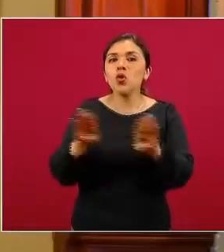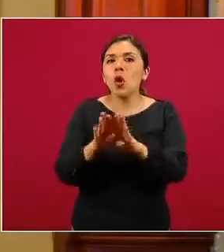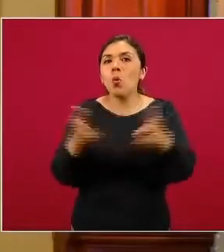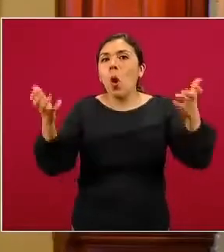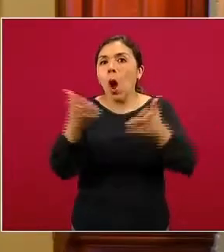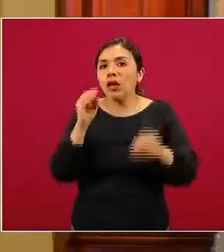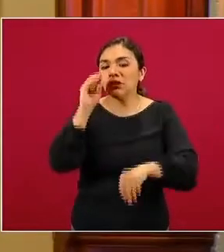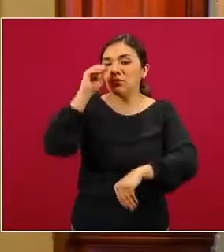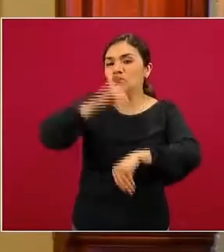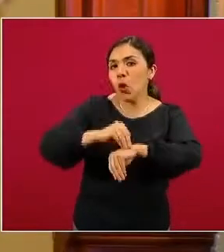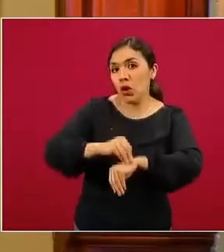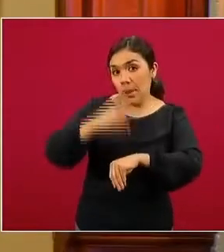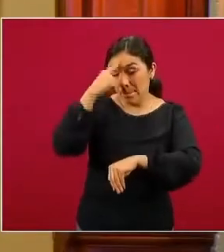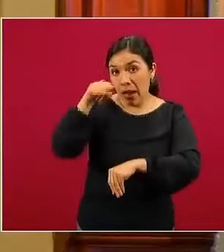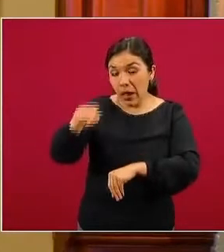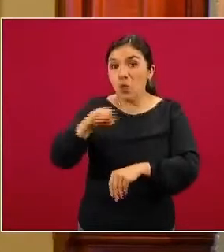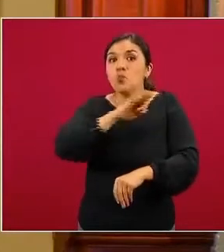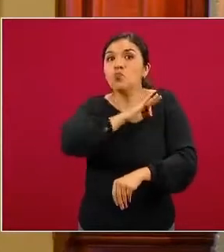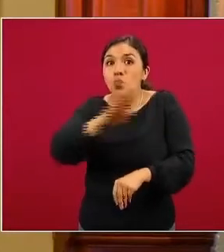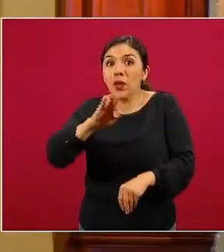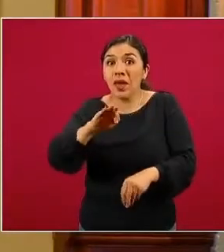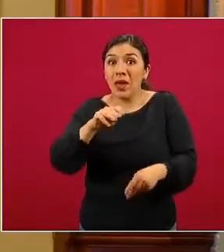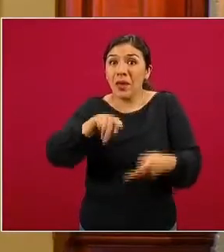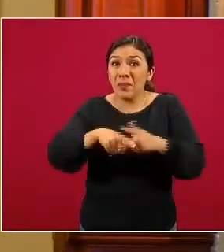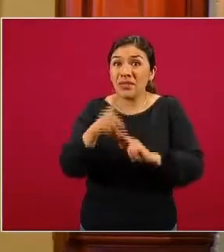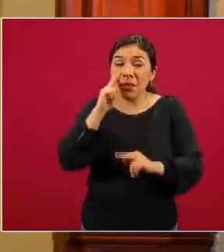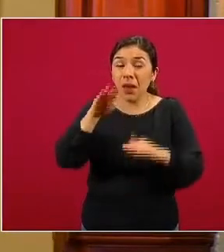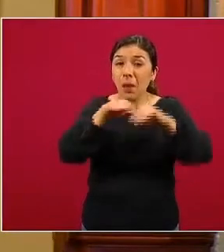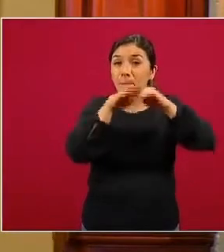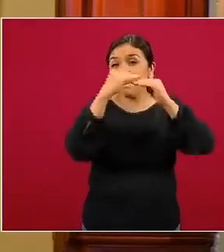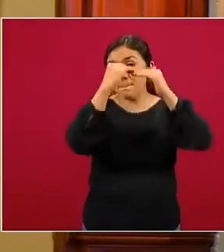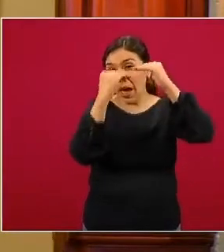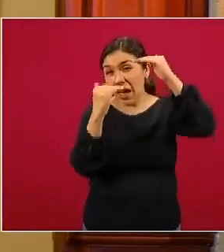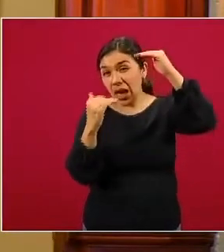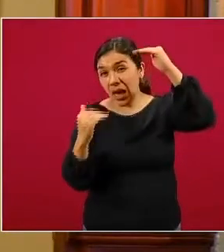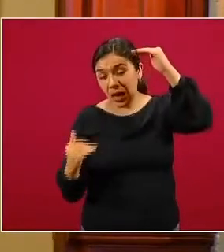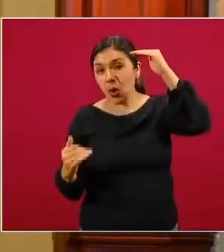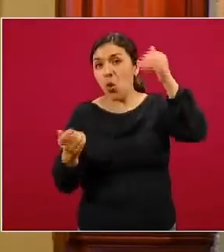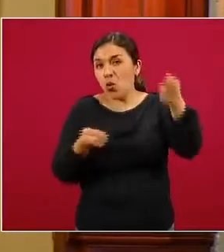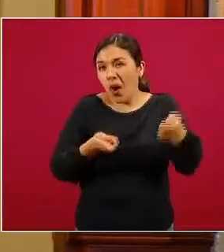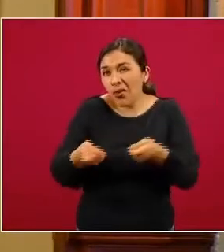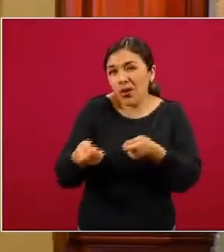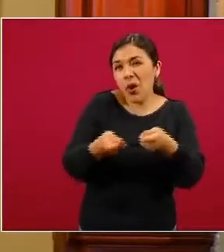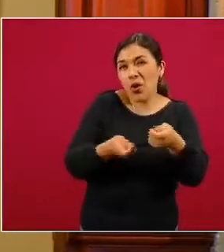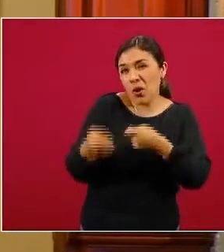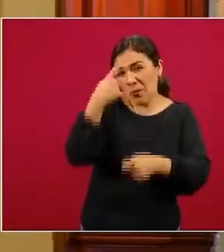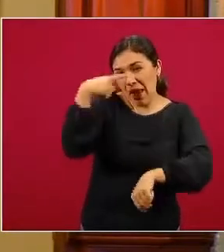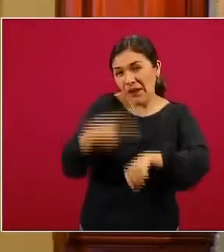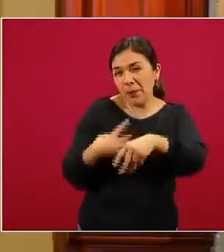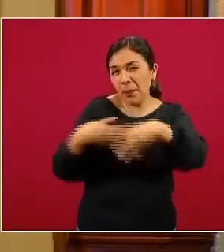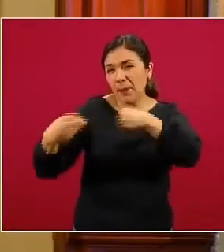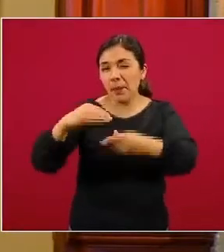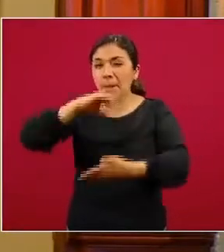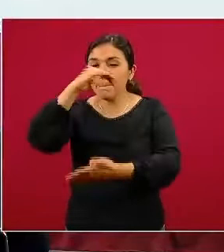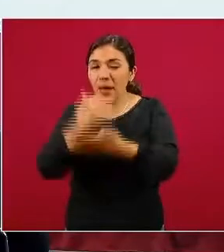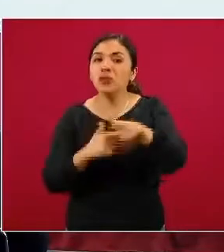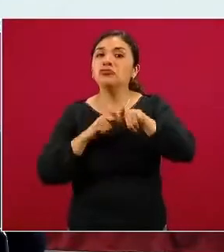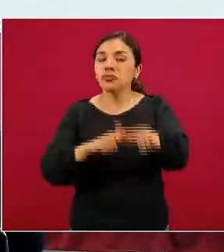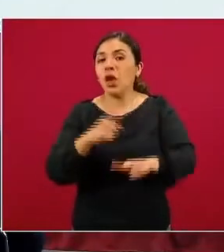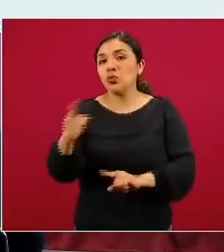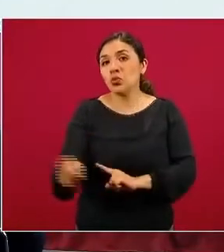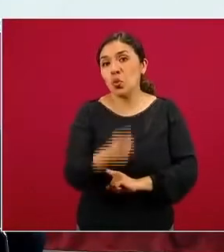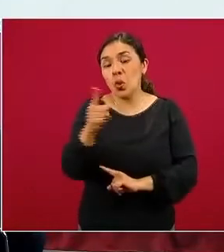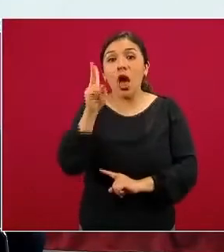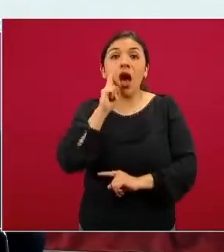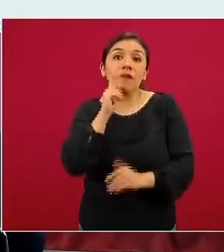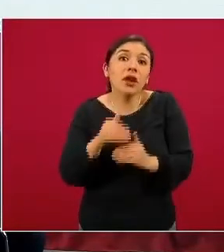le han permitido, desde que inició su tendencia descendente y su control en la transmisión, esta se ha mantenido. Y vamos a ver